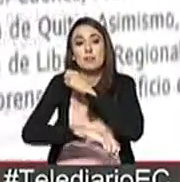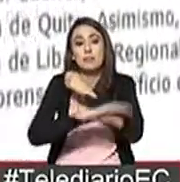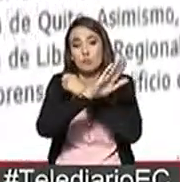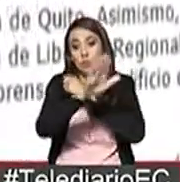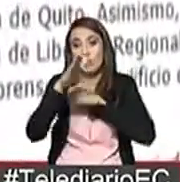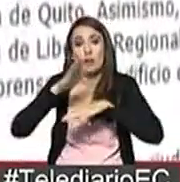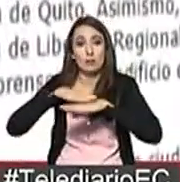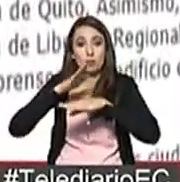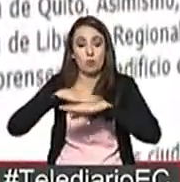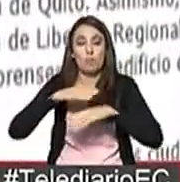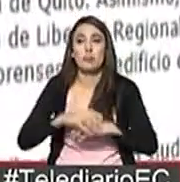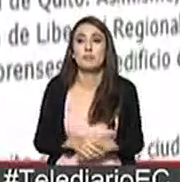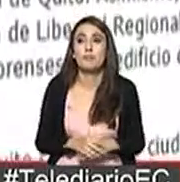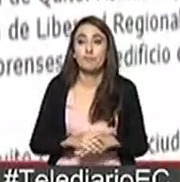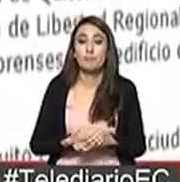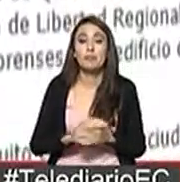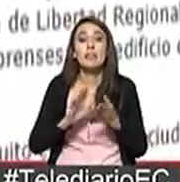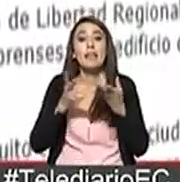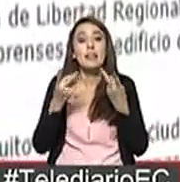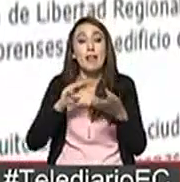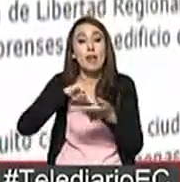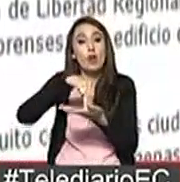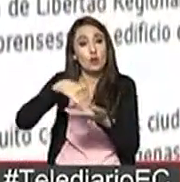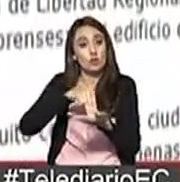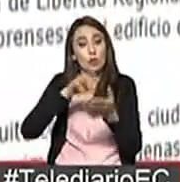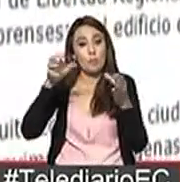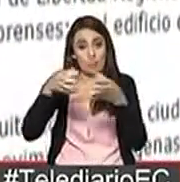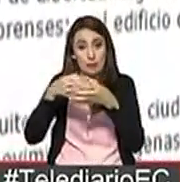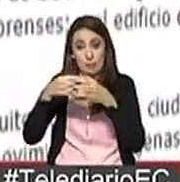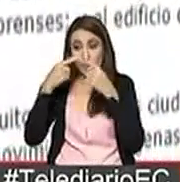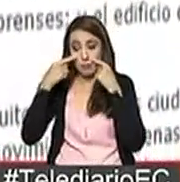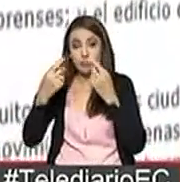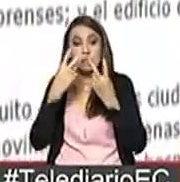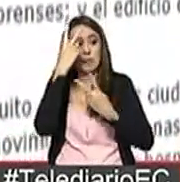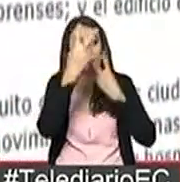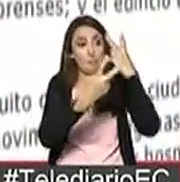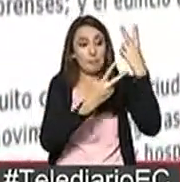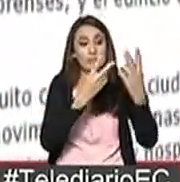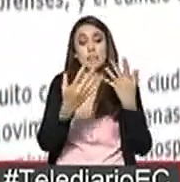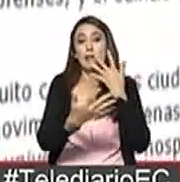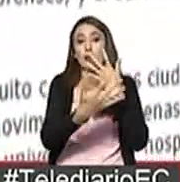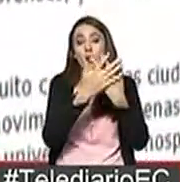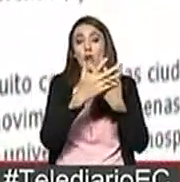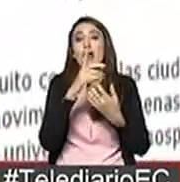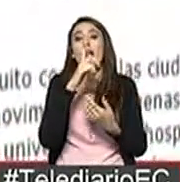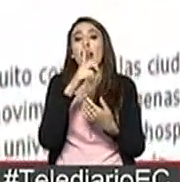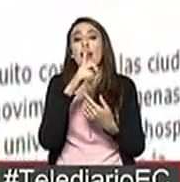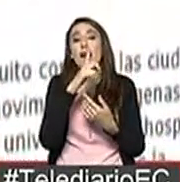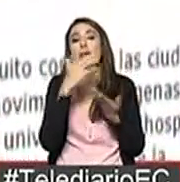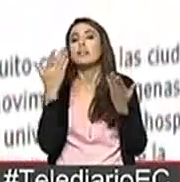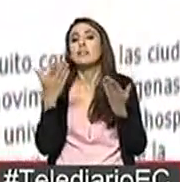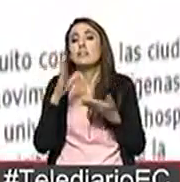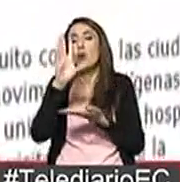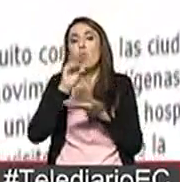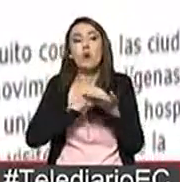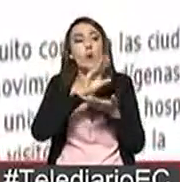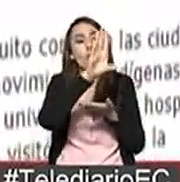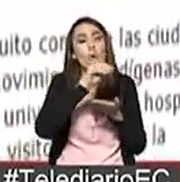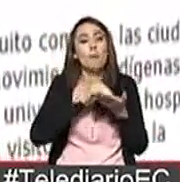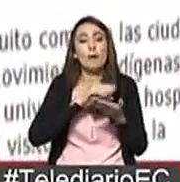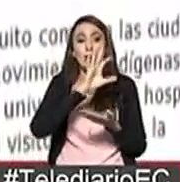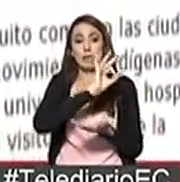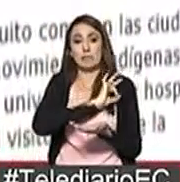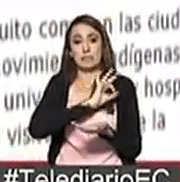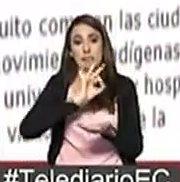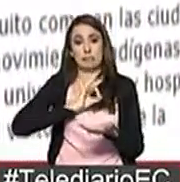Los integrantes de la CIDH además informaron que visitaron la cárcel de La Tacunga en la provincia de Cotopaxi para recabar información